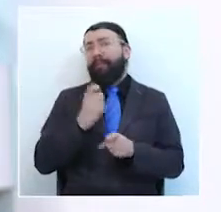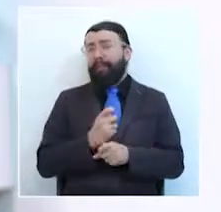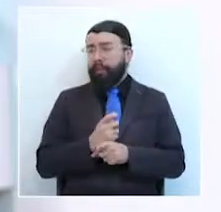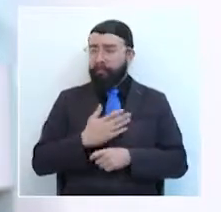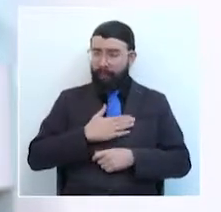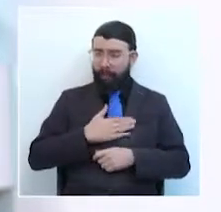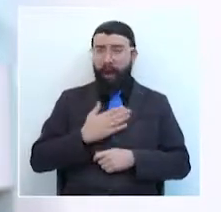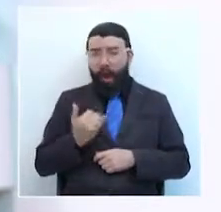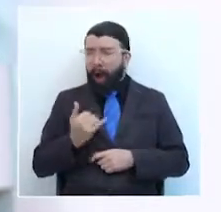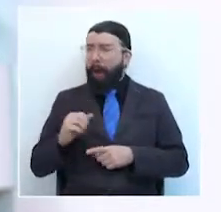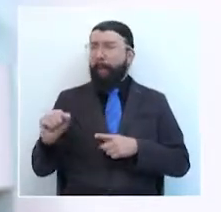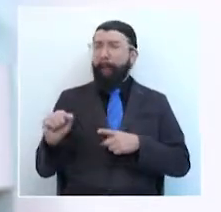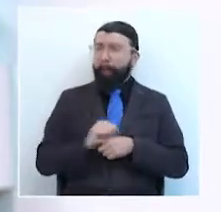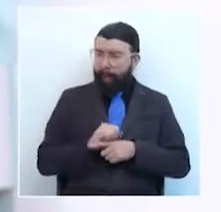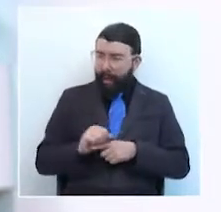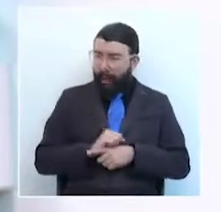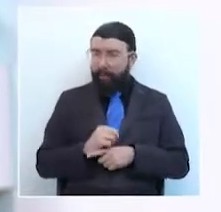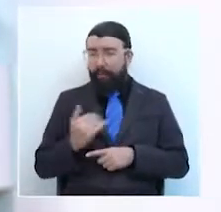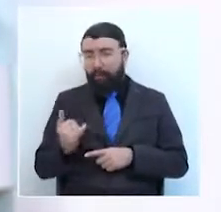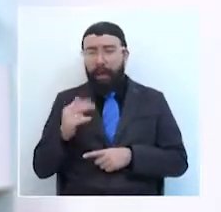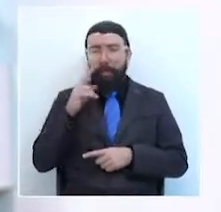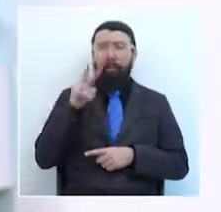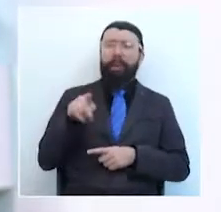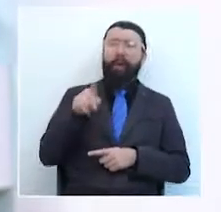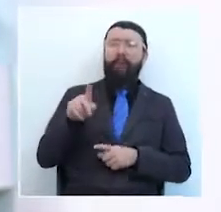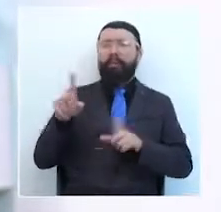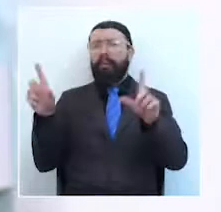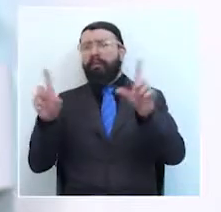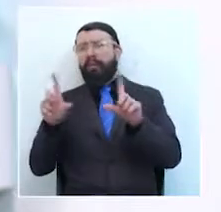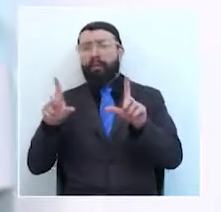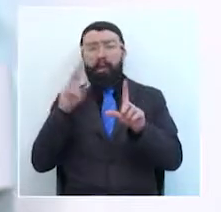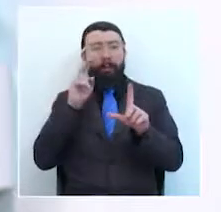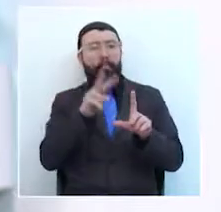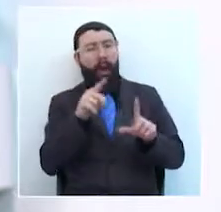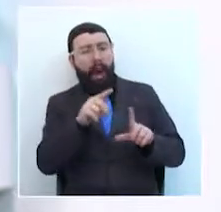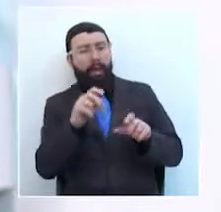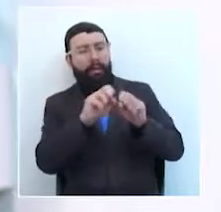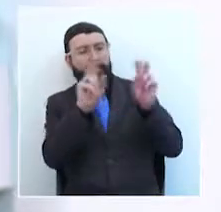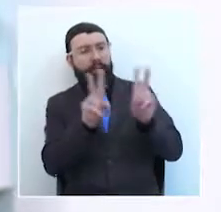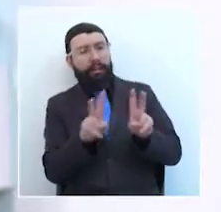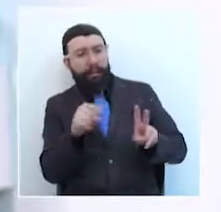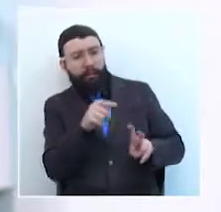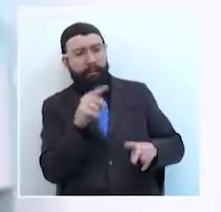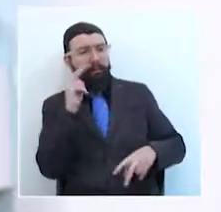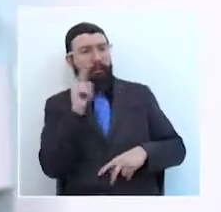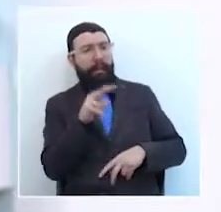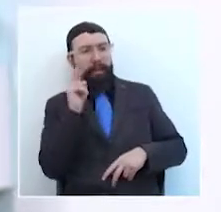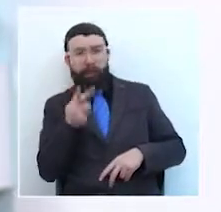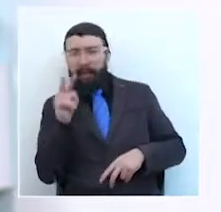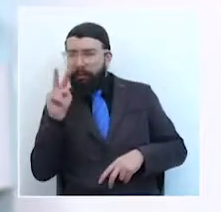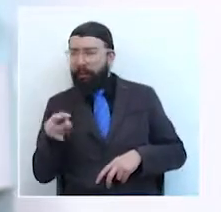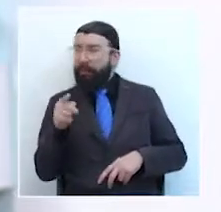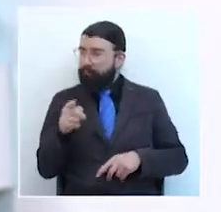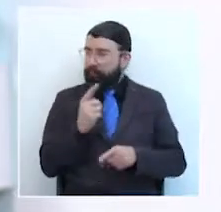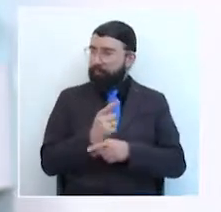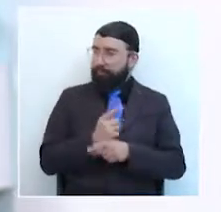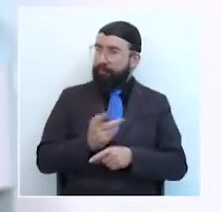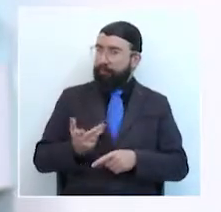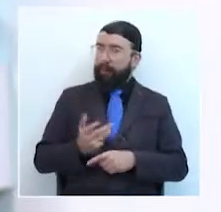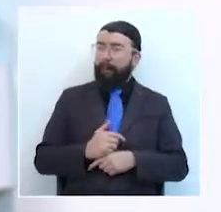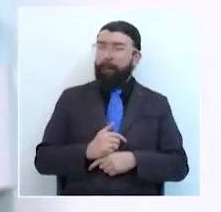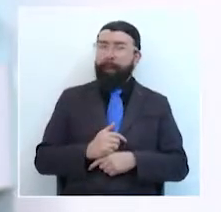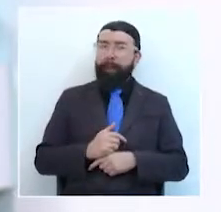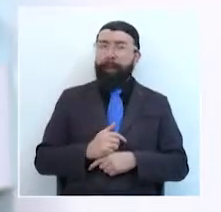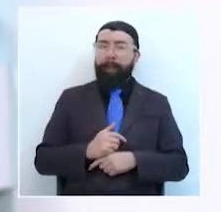hacer una práctica que de pronto vio en televisión que vio en internet en fin en ese caso ustedes en word bulnes